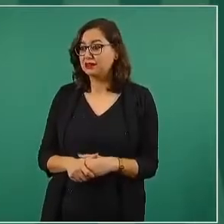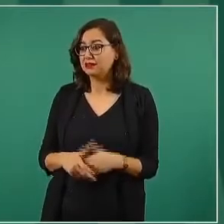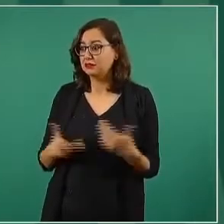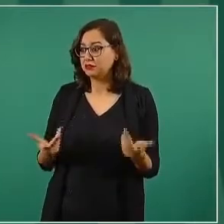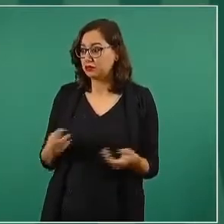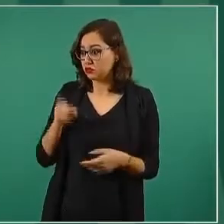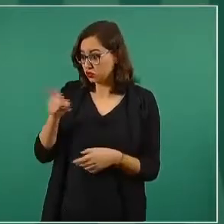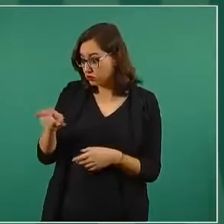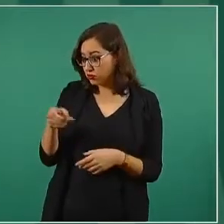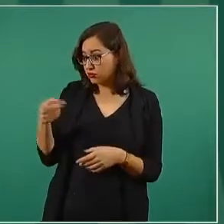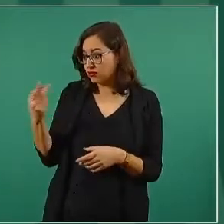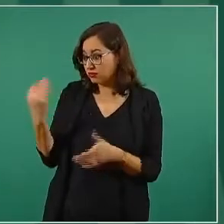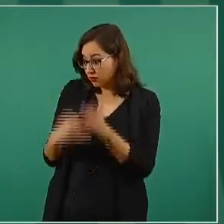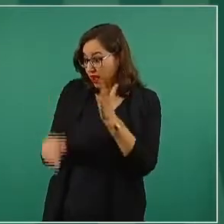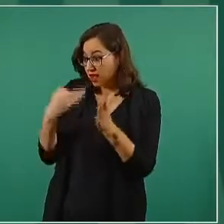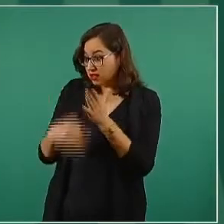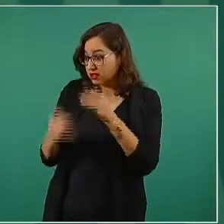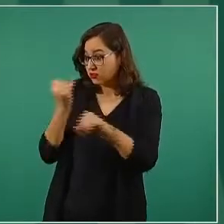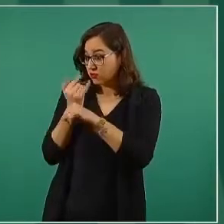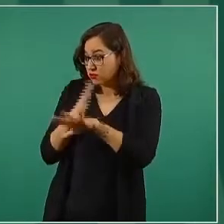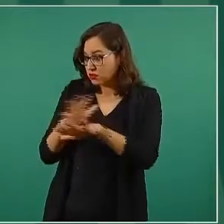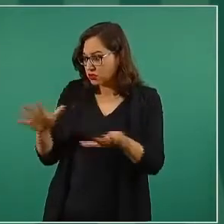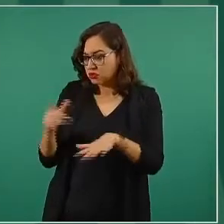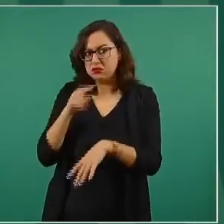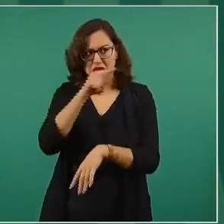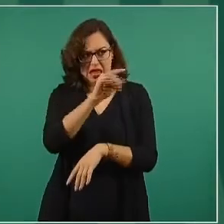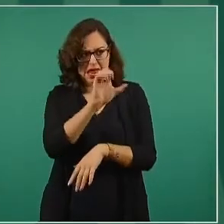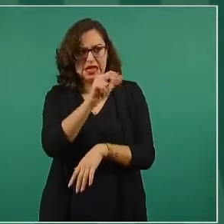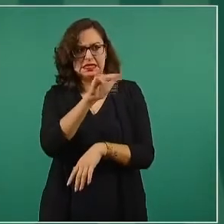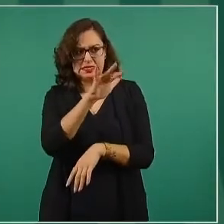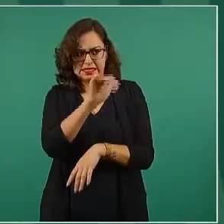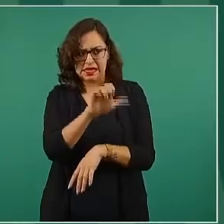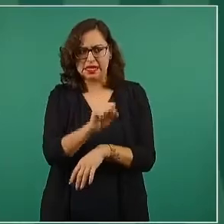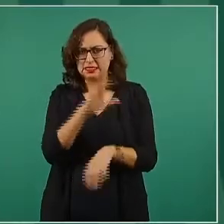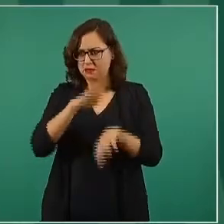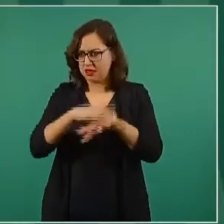información a Alejandro Encinas.